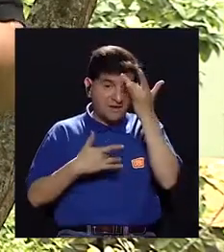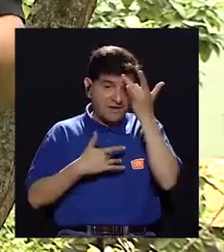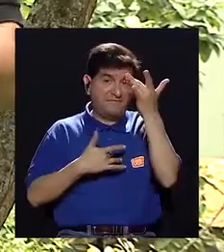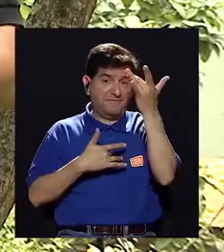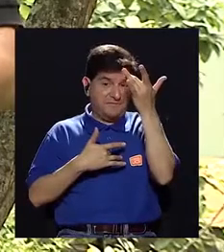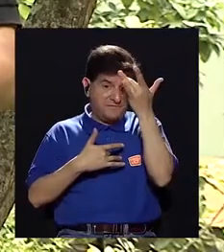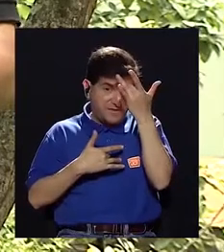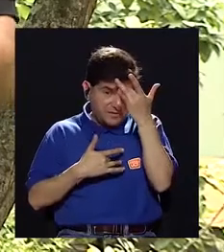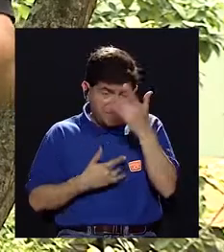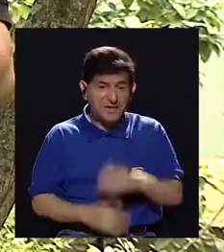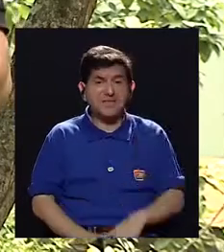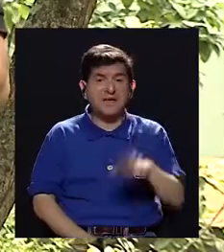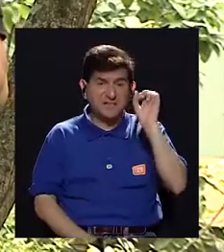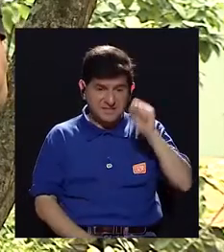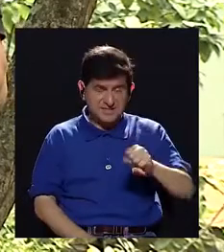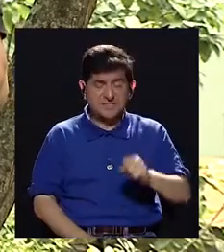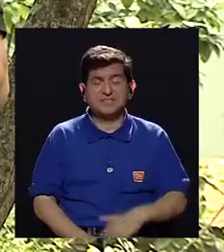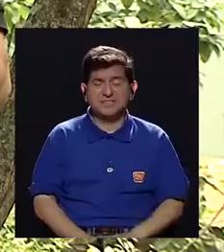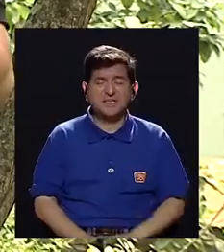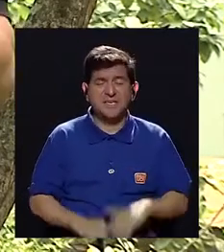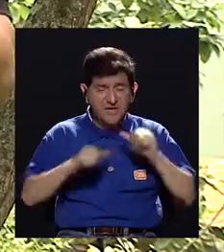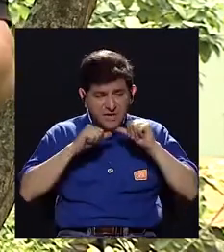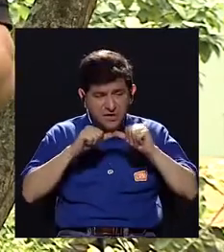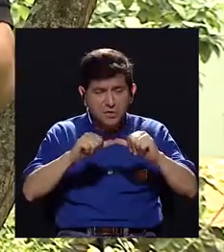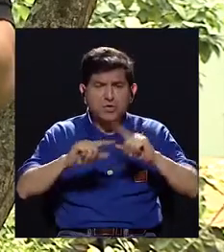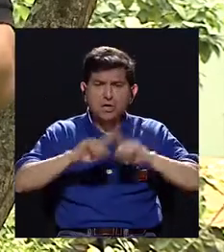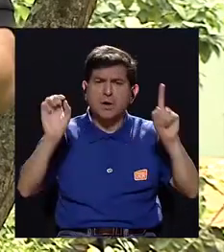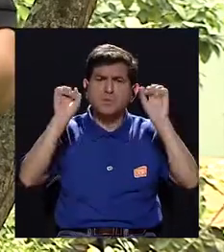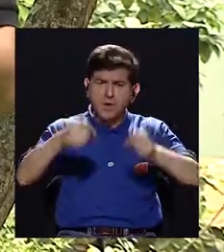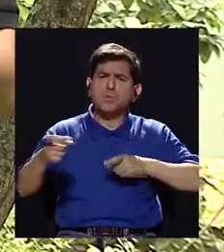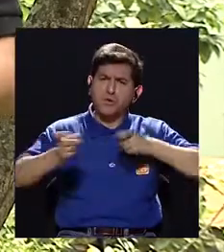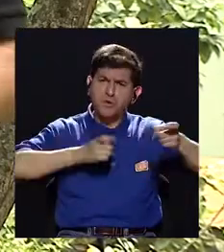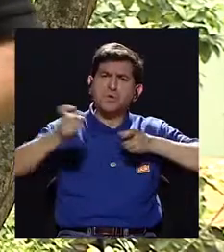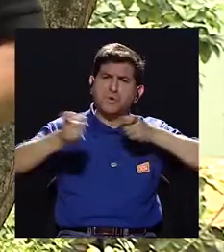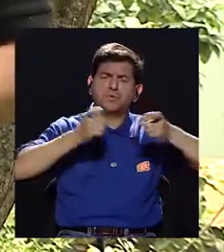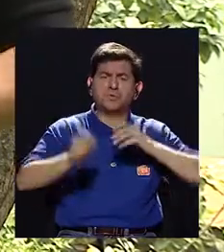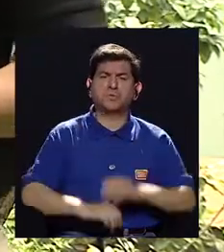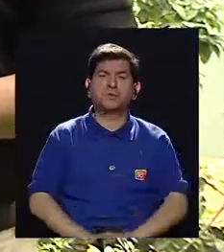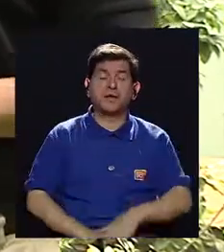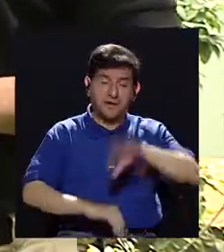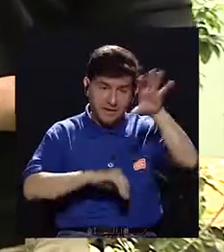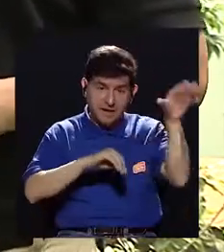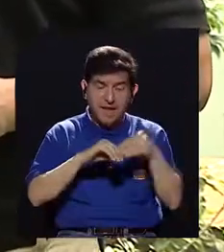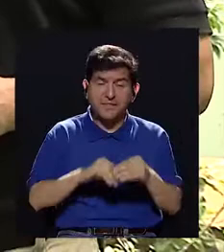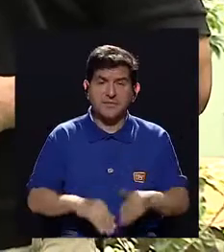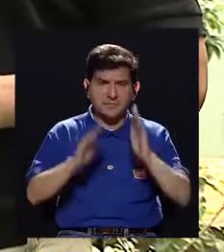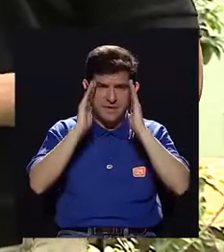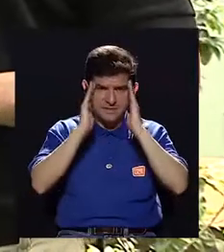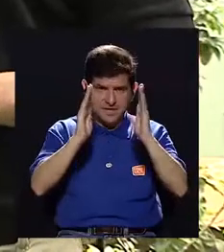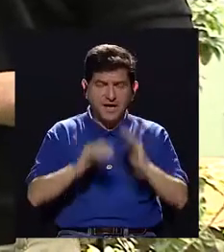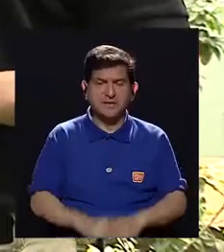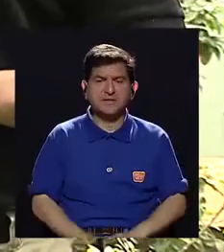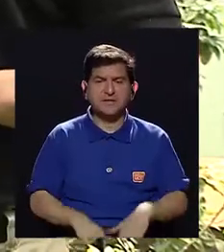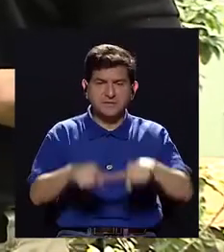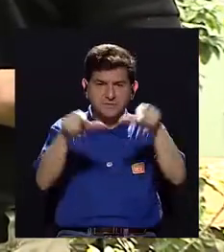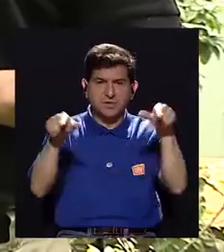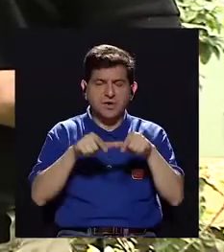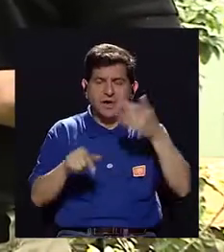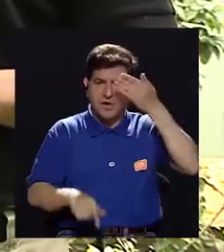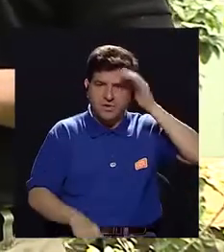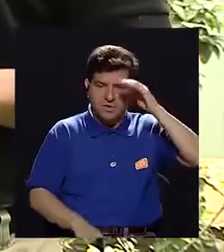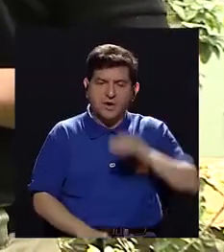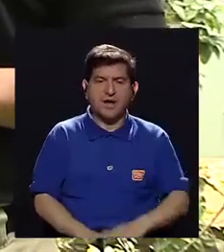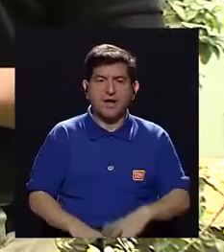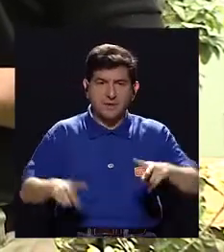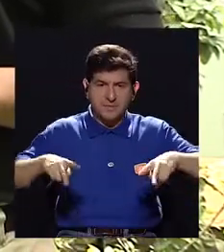una enfermedad que si bien es crónica, es totalmente controlable. Además, puede seguirnos en nuestra página de